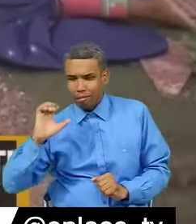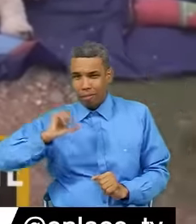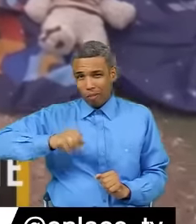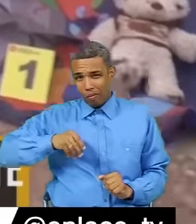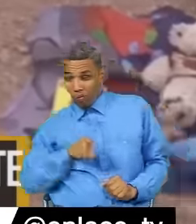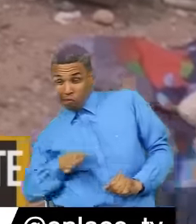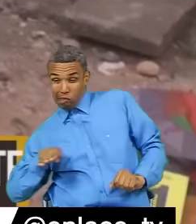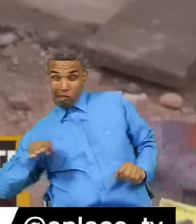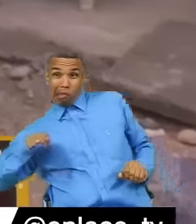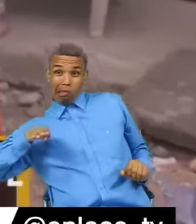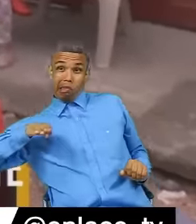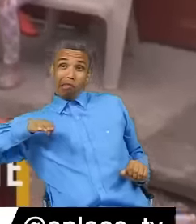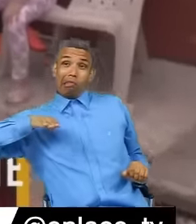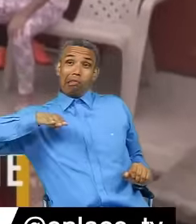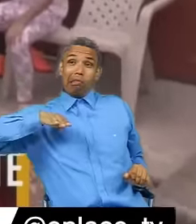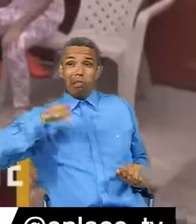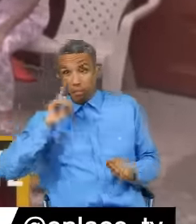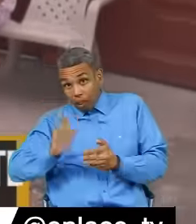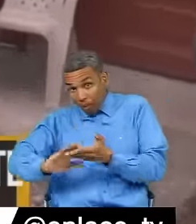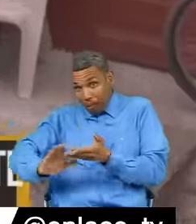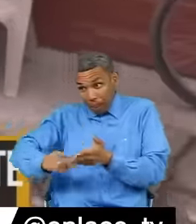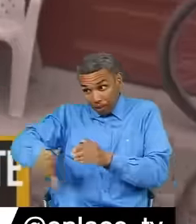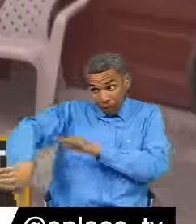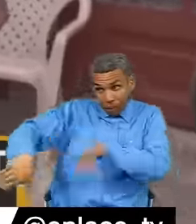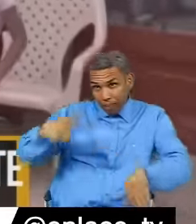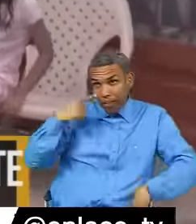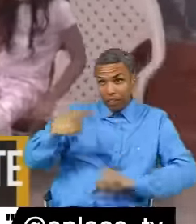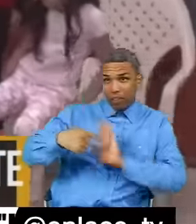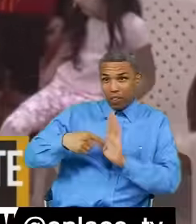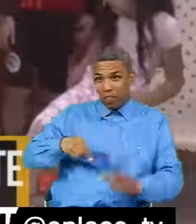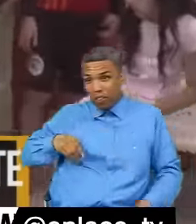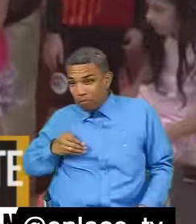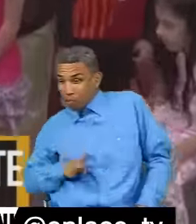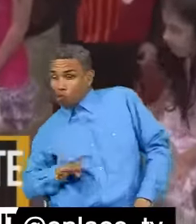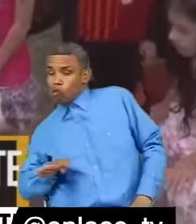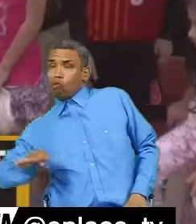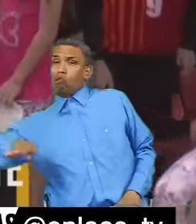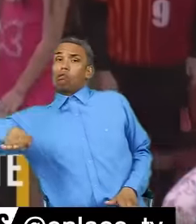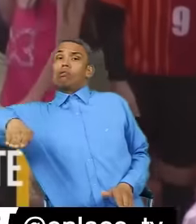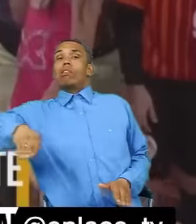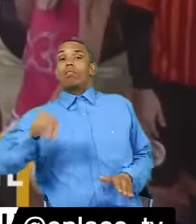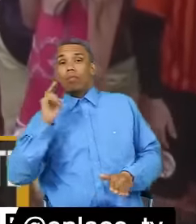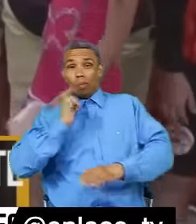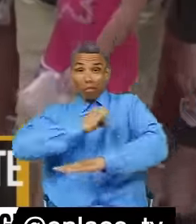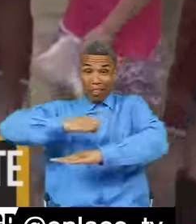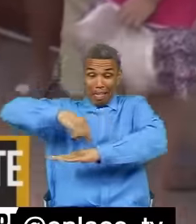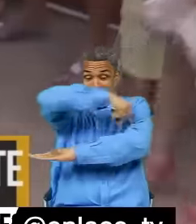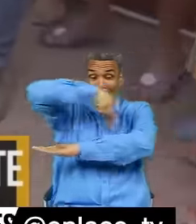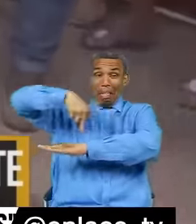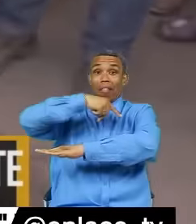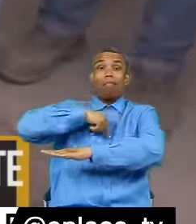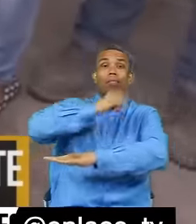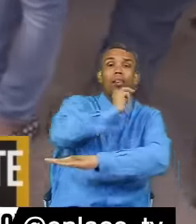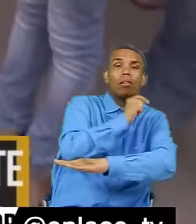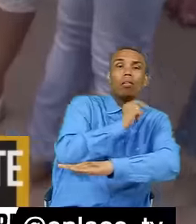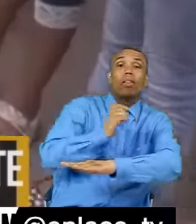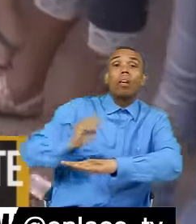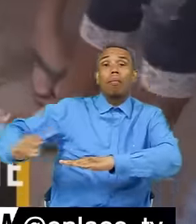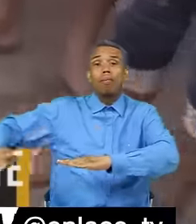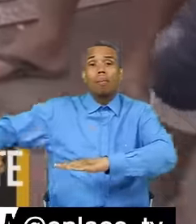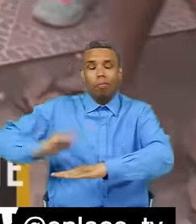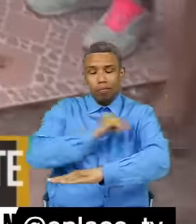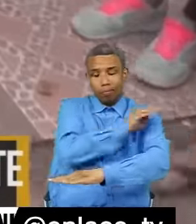lado. Miren, den permiso, por favor. La camioneta se sube por acá tanto que deja las huellas. Las